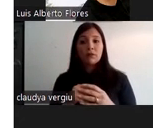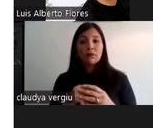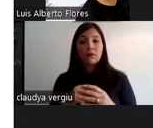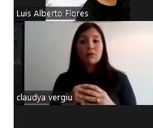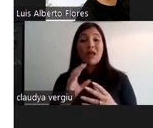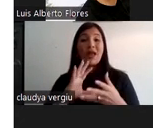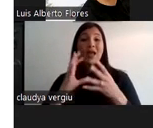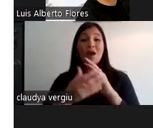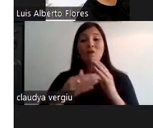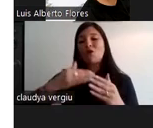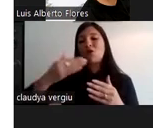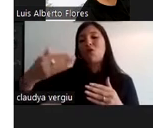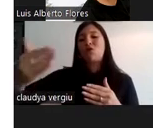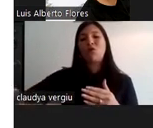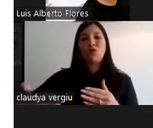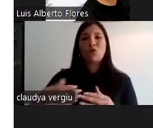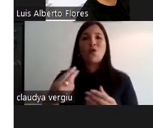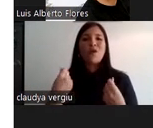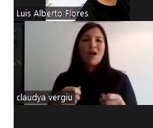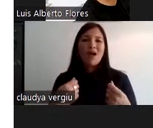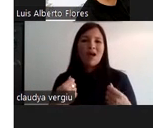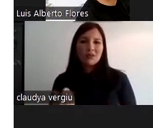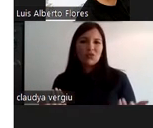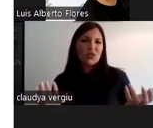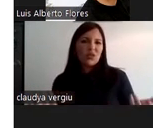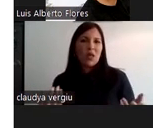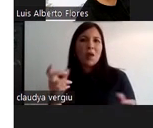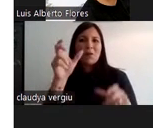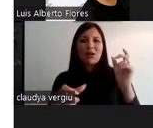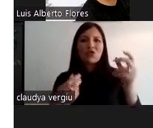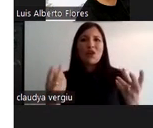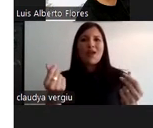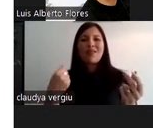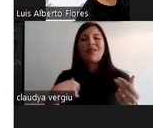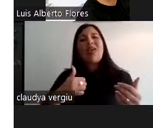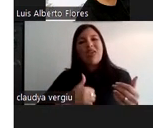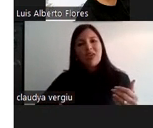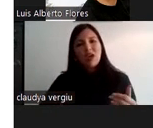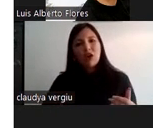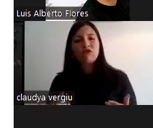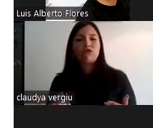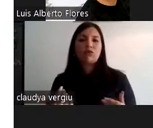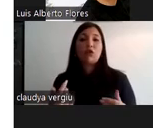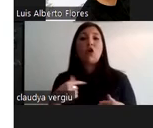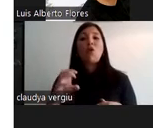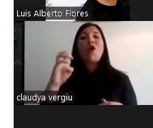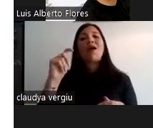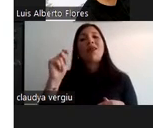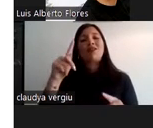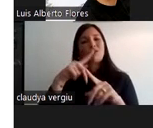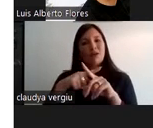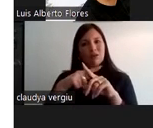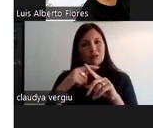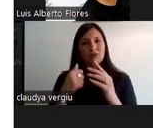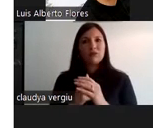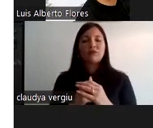en algunos servicios en especial a aquellas personas que poseen carga familiar como la generación x que luego vamos a verlo